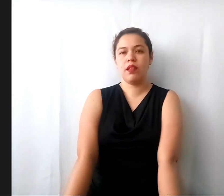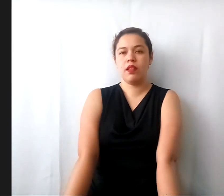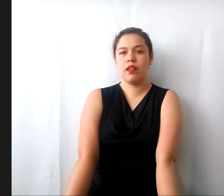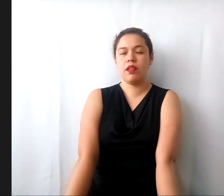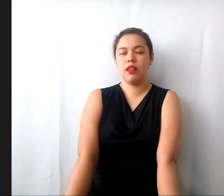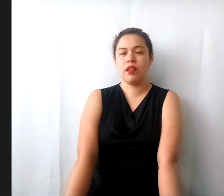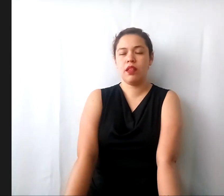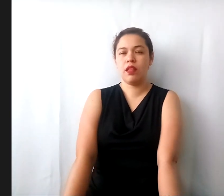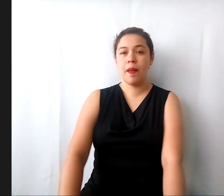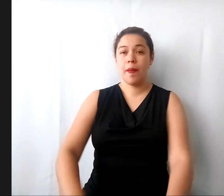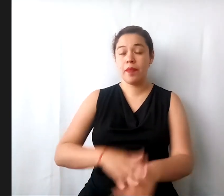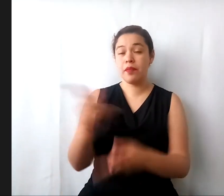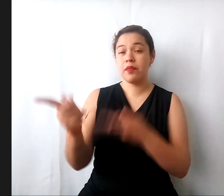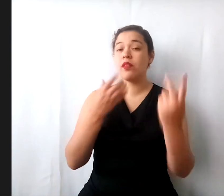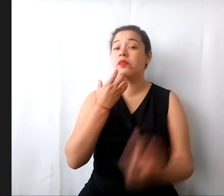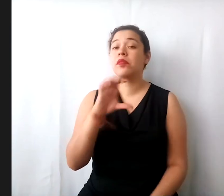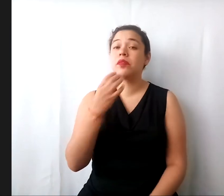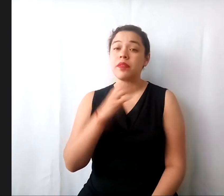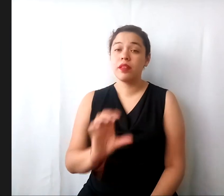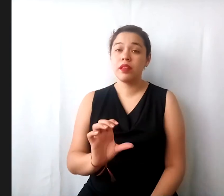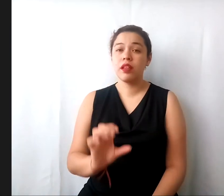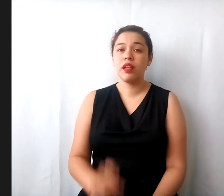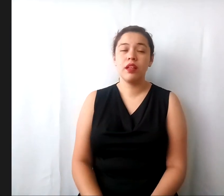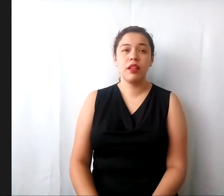¿Más preguntas o comentarios?